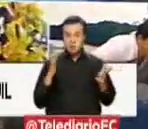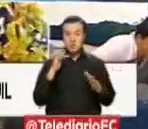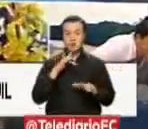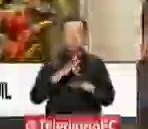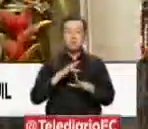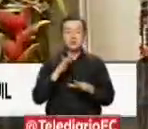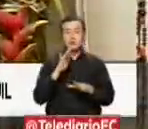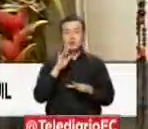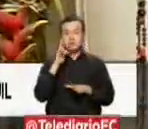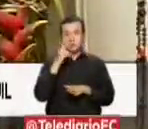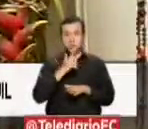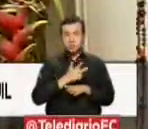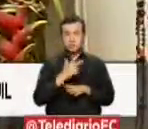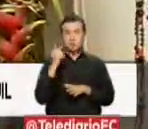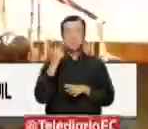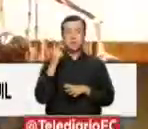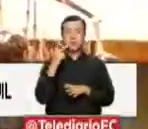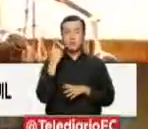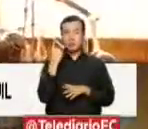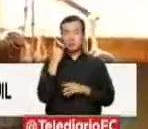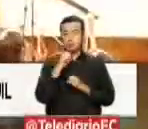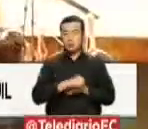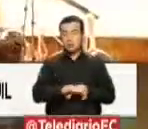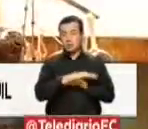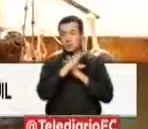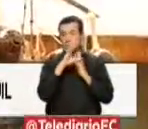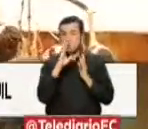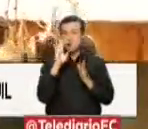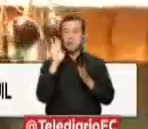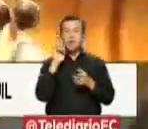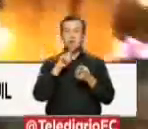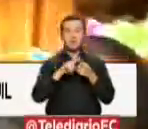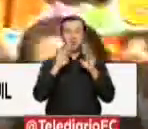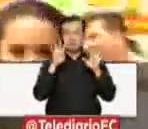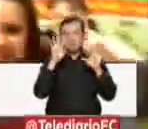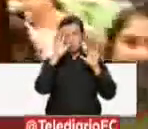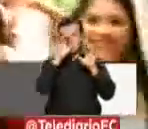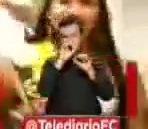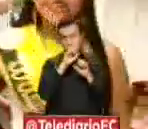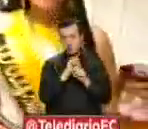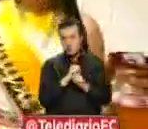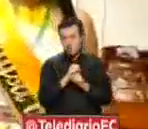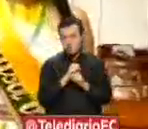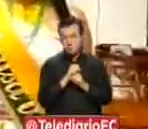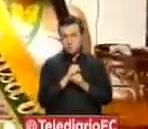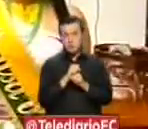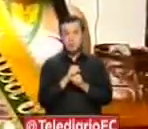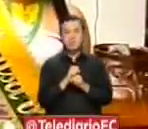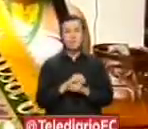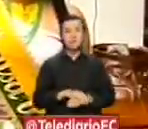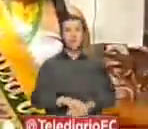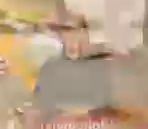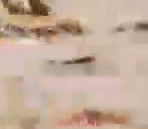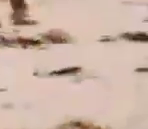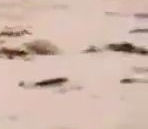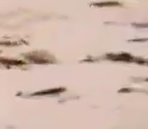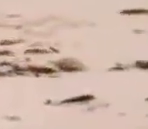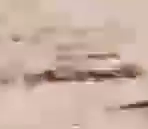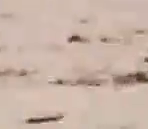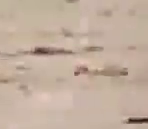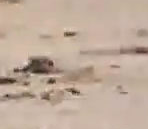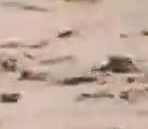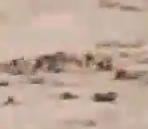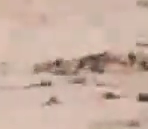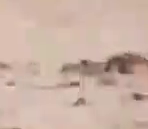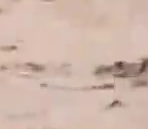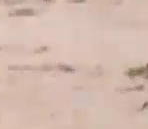efectuará durante 3 días, entre las 11 de la mañana y las 9 de la noche. Jocelyn de Mera, Telediario.